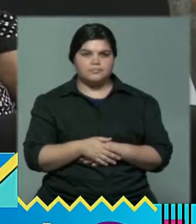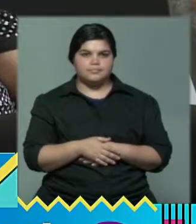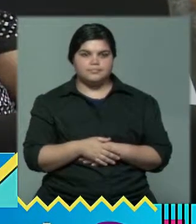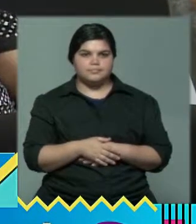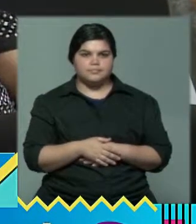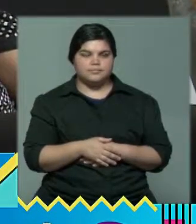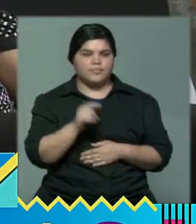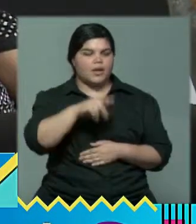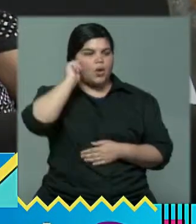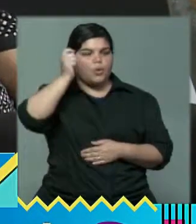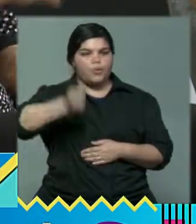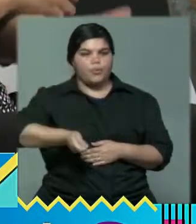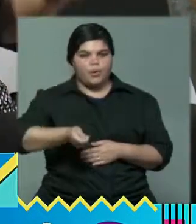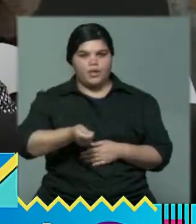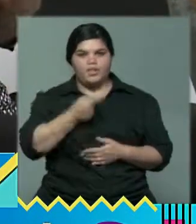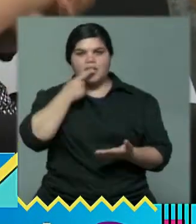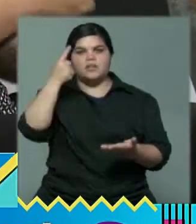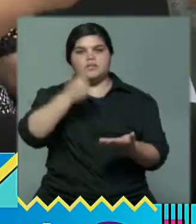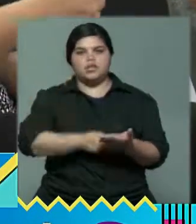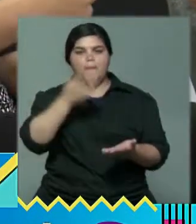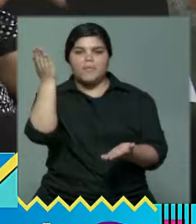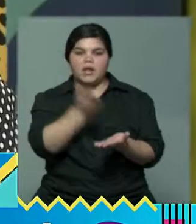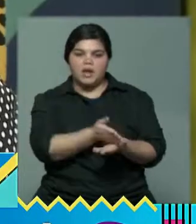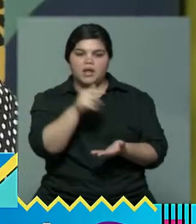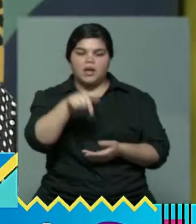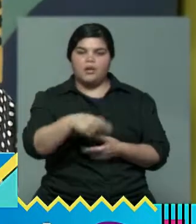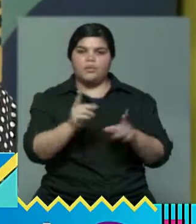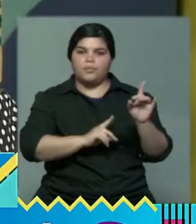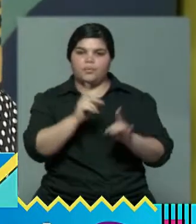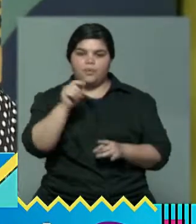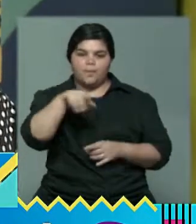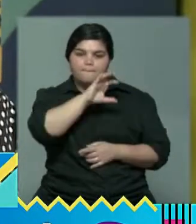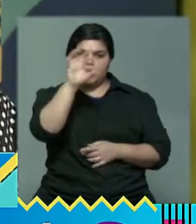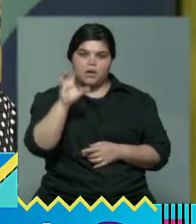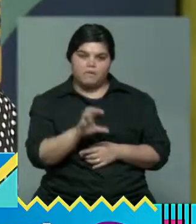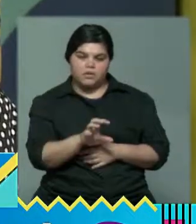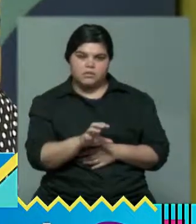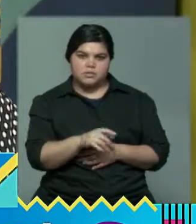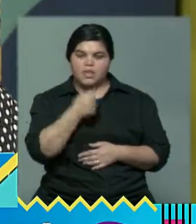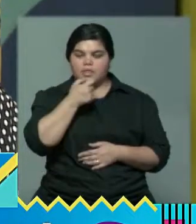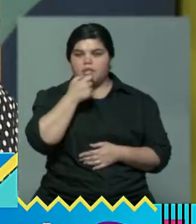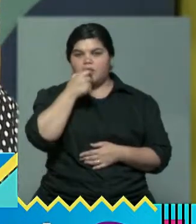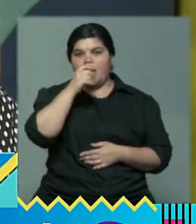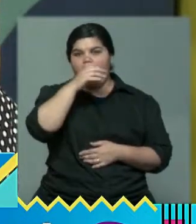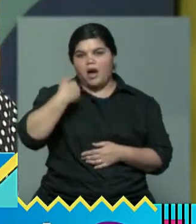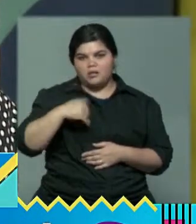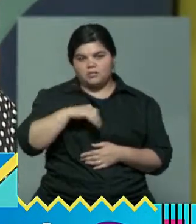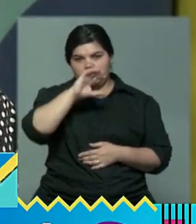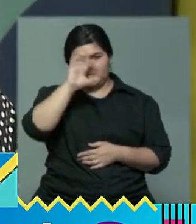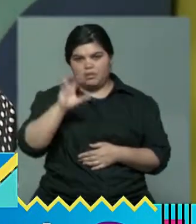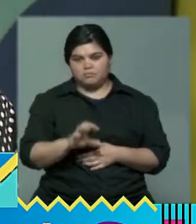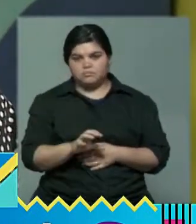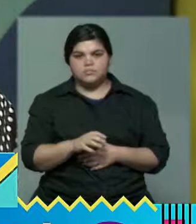Lo que hace el juez de ejecución penal, que es el juez en la provincia y en varias provincias de Argentina, es el que